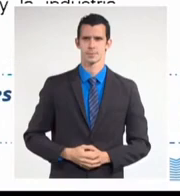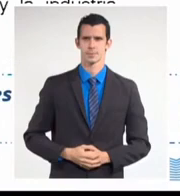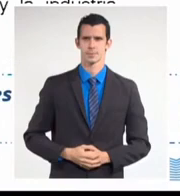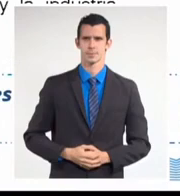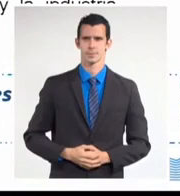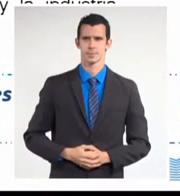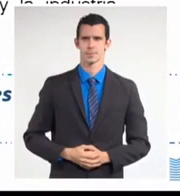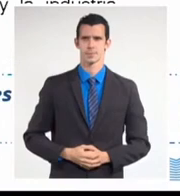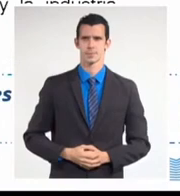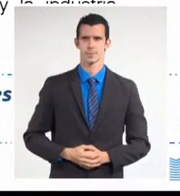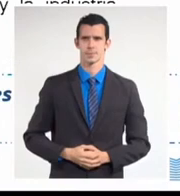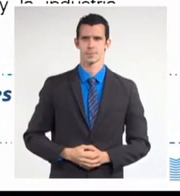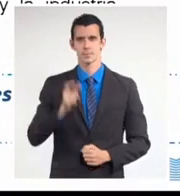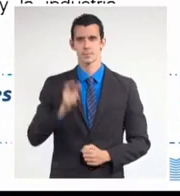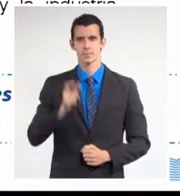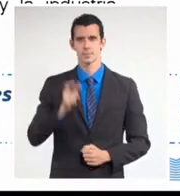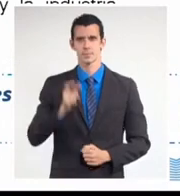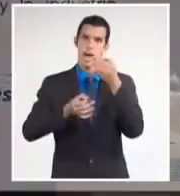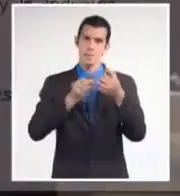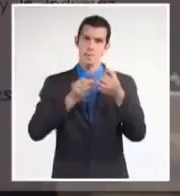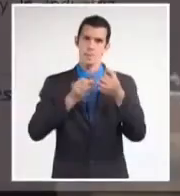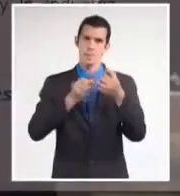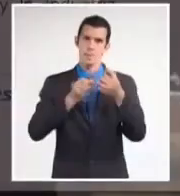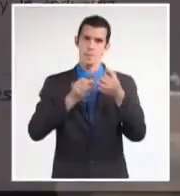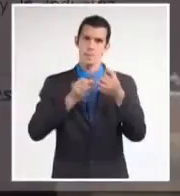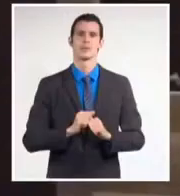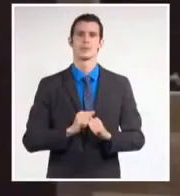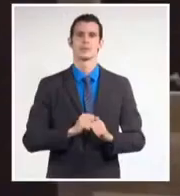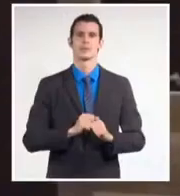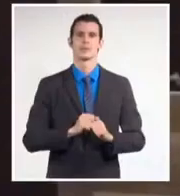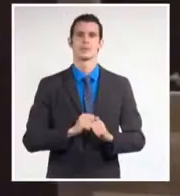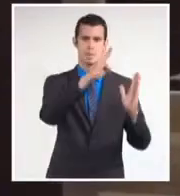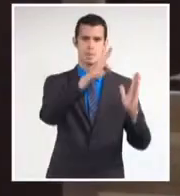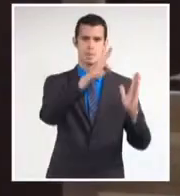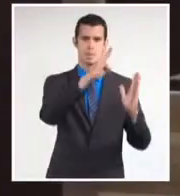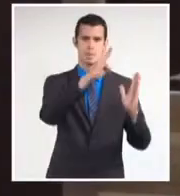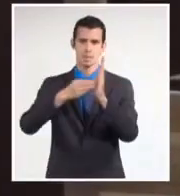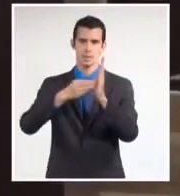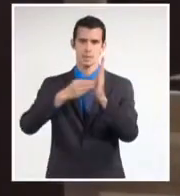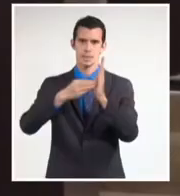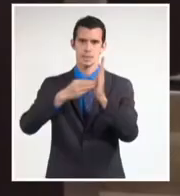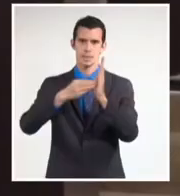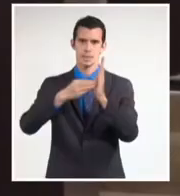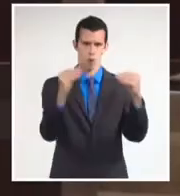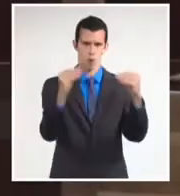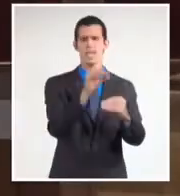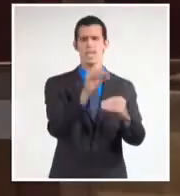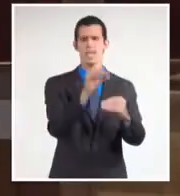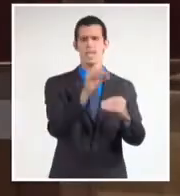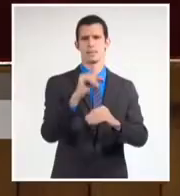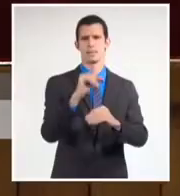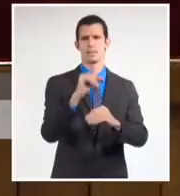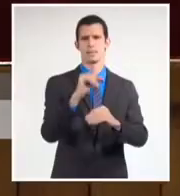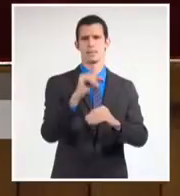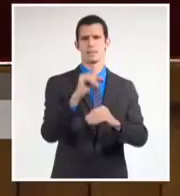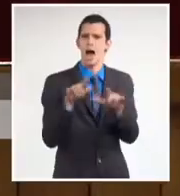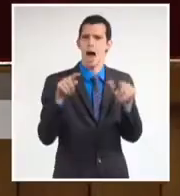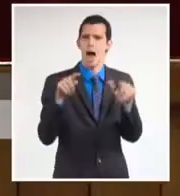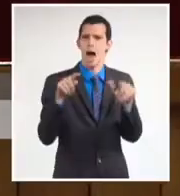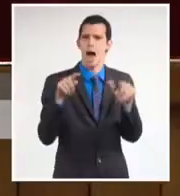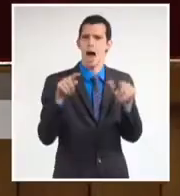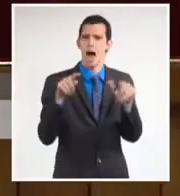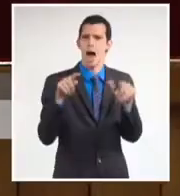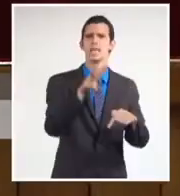Después de 7 trimestres consecutivos de contracción, ya tenemos 3 trimestres consecutivos